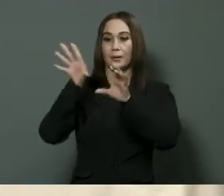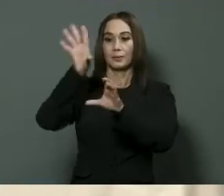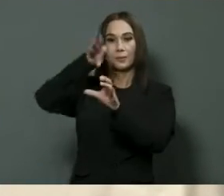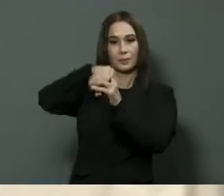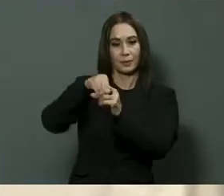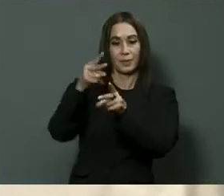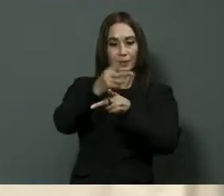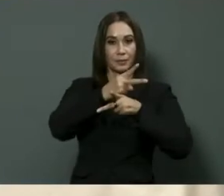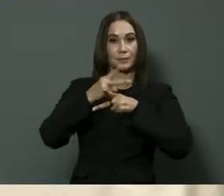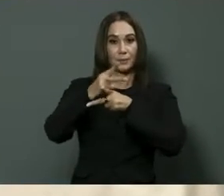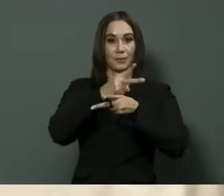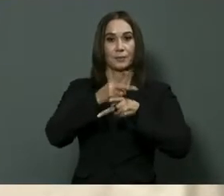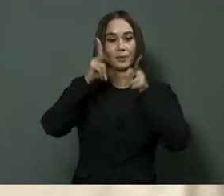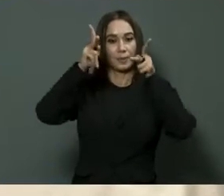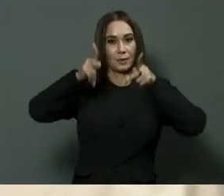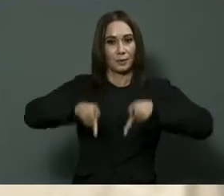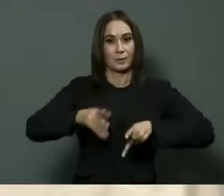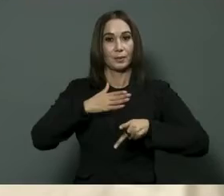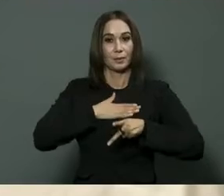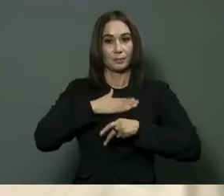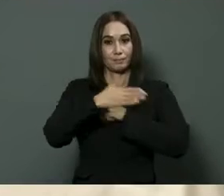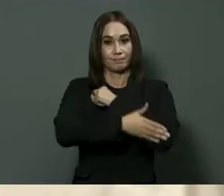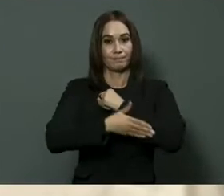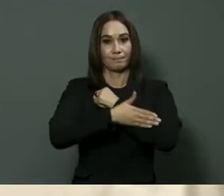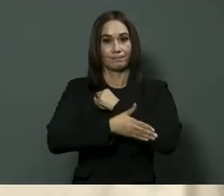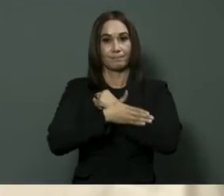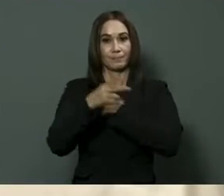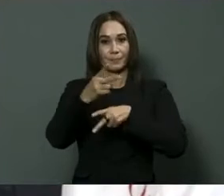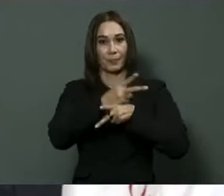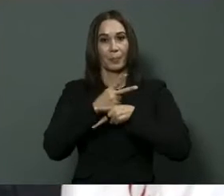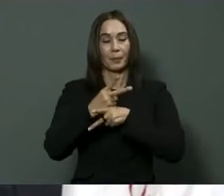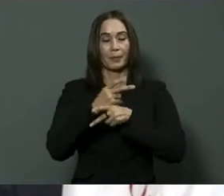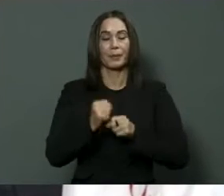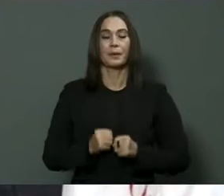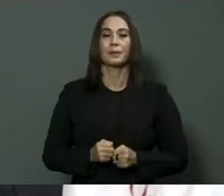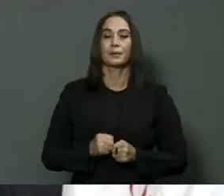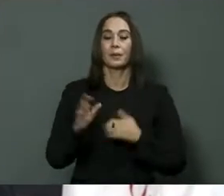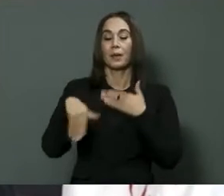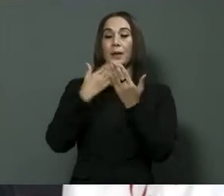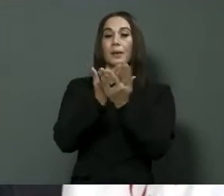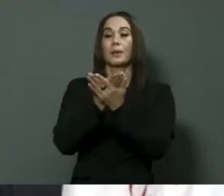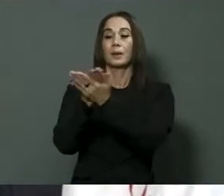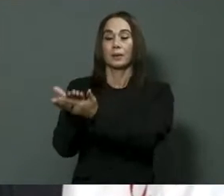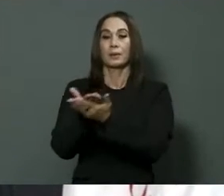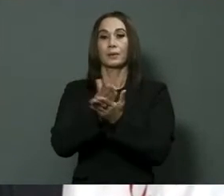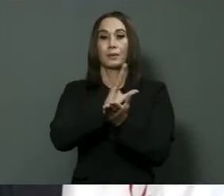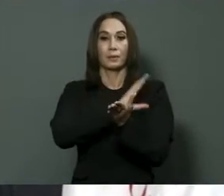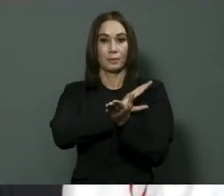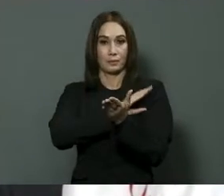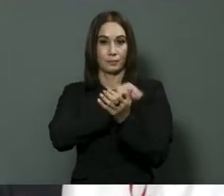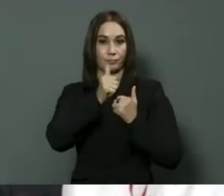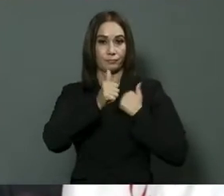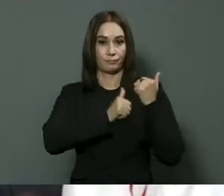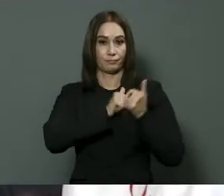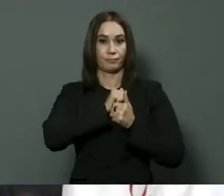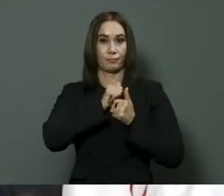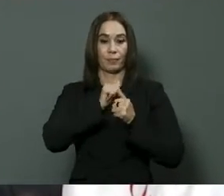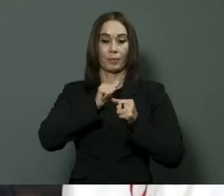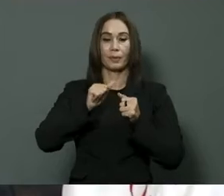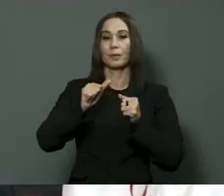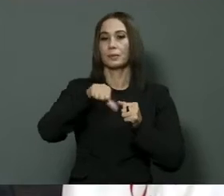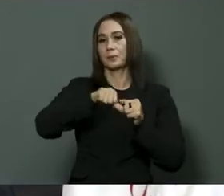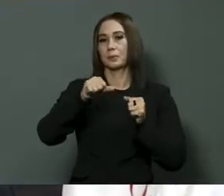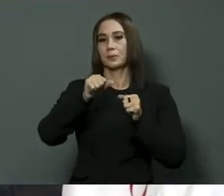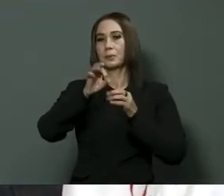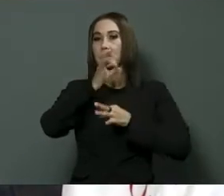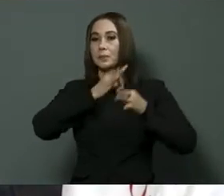de Seguridad Ciudadana, Mi País Seguro. Traemos a nuestras autoridades nacionales y locales,